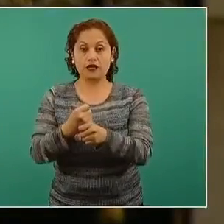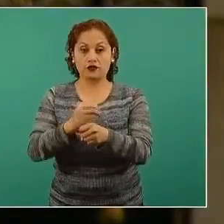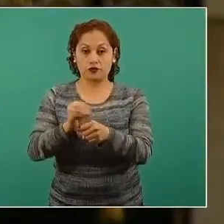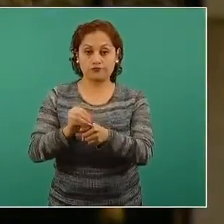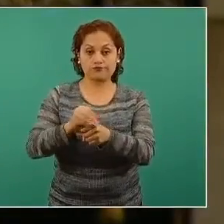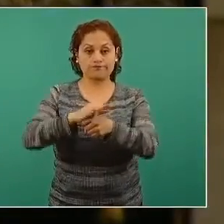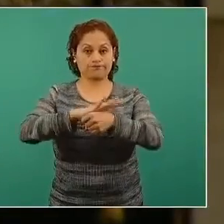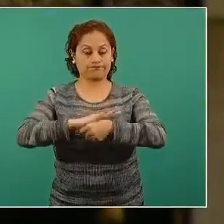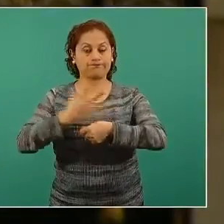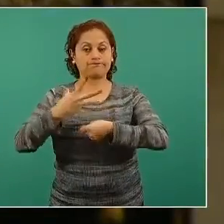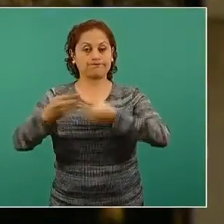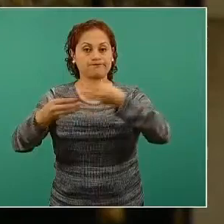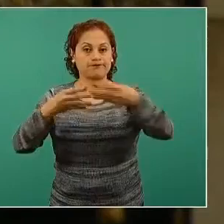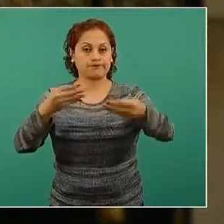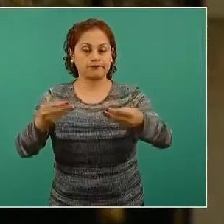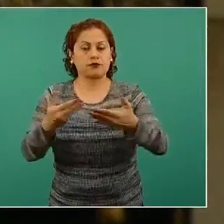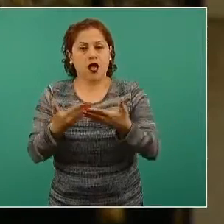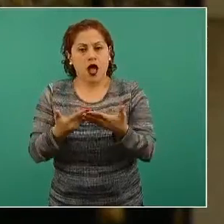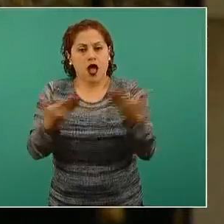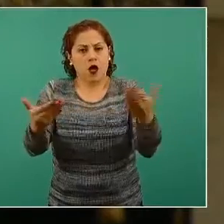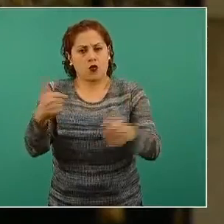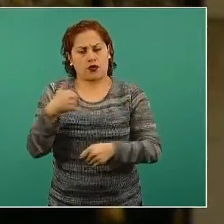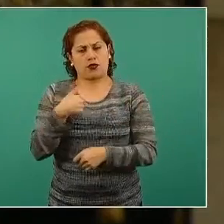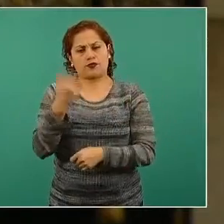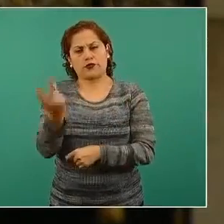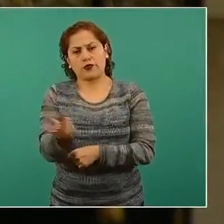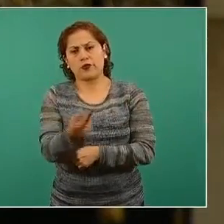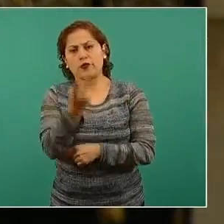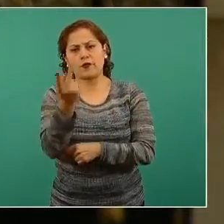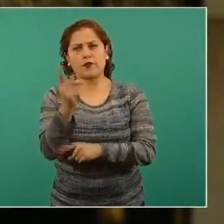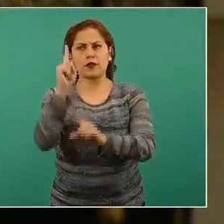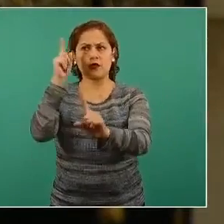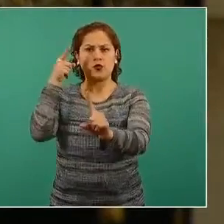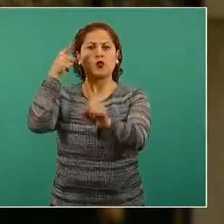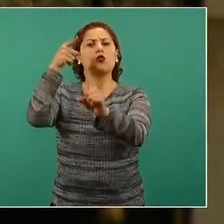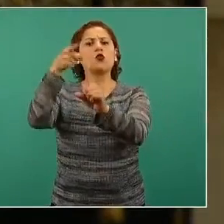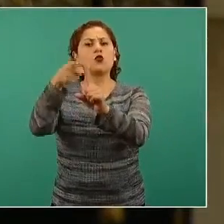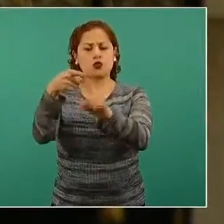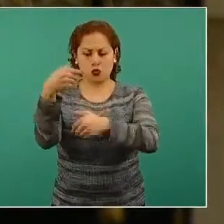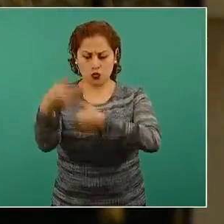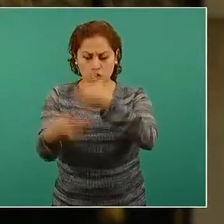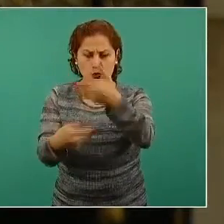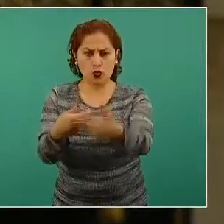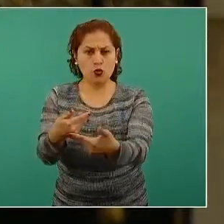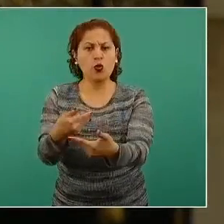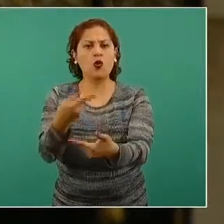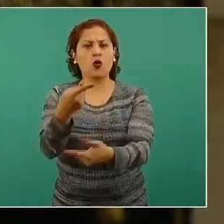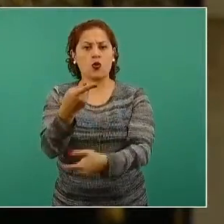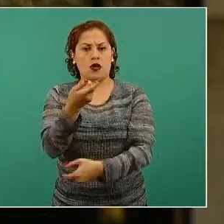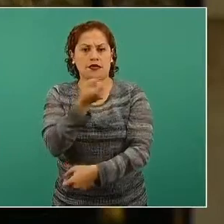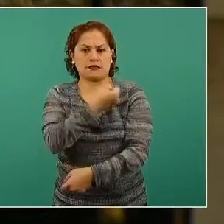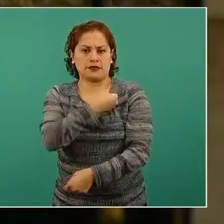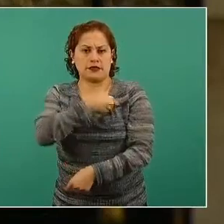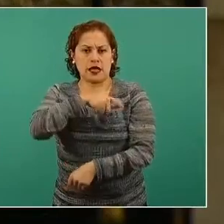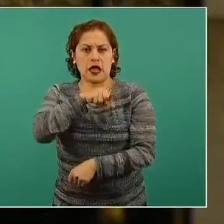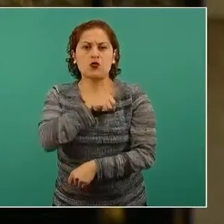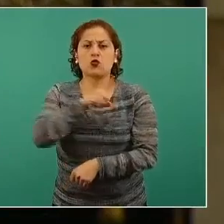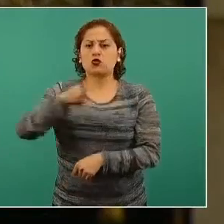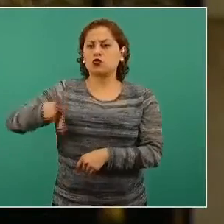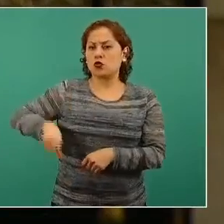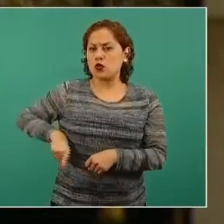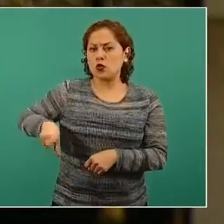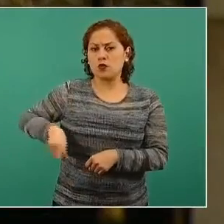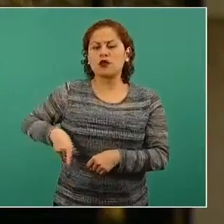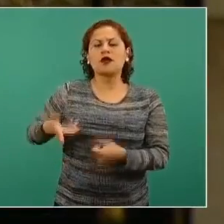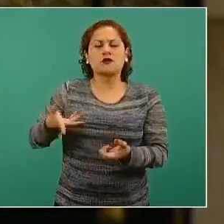¿cuáles son los siguientes retos que tiene previsto el sector salud, el gobierno? ¿Cuáles son los siguientes